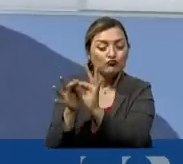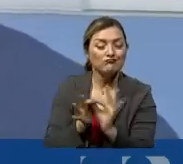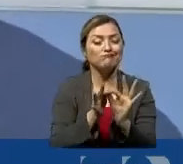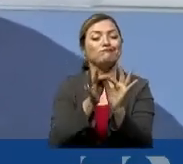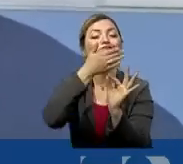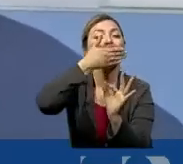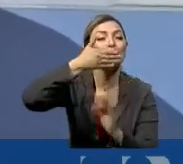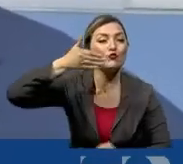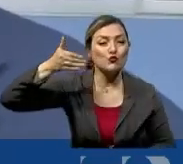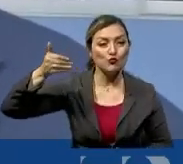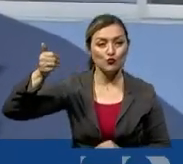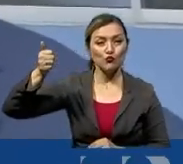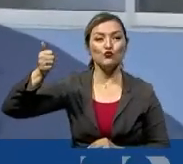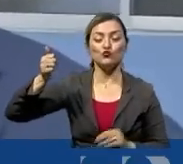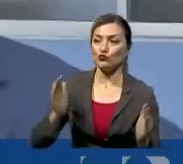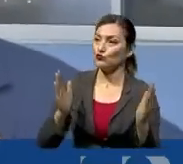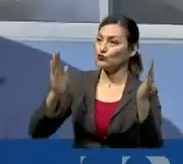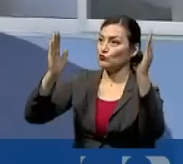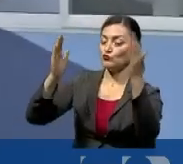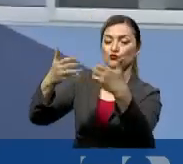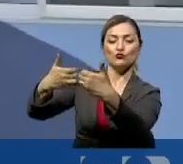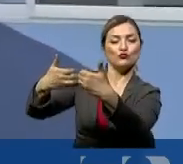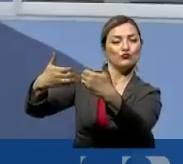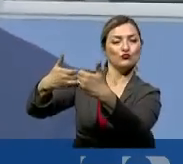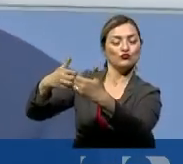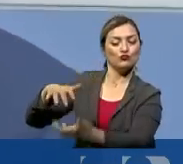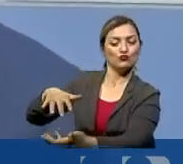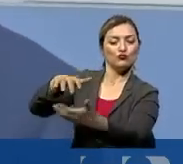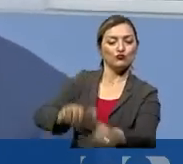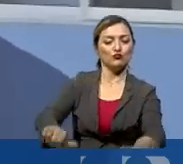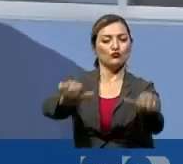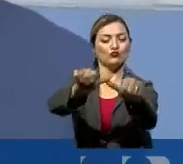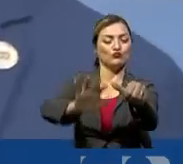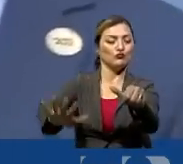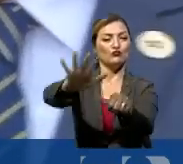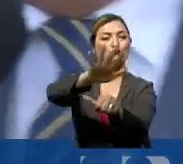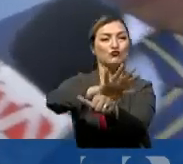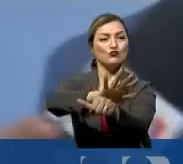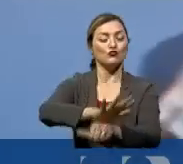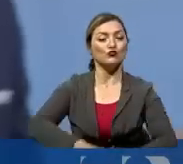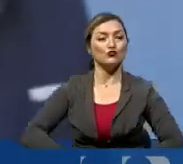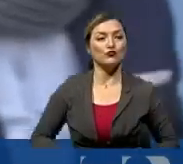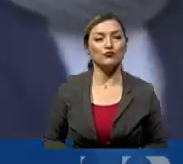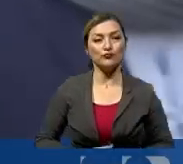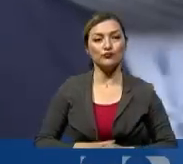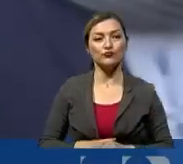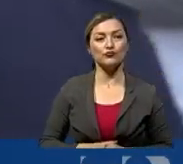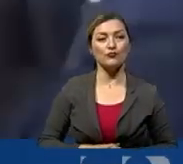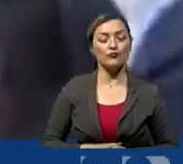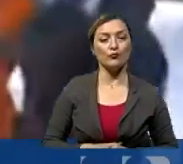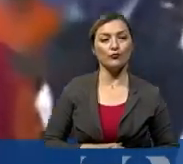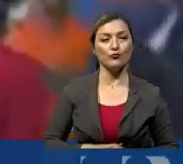y mejora en la infraestructura, en el equipamiento, en todas las áreas de la unidad